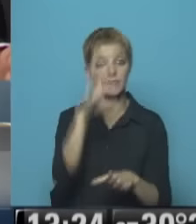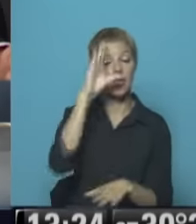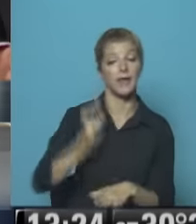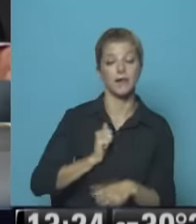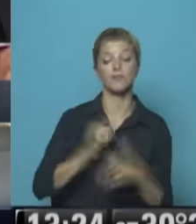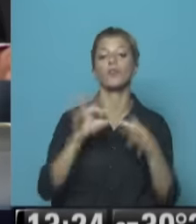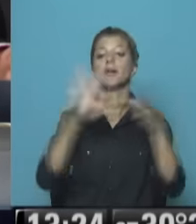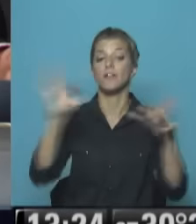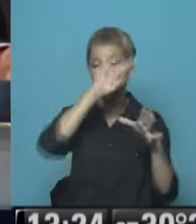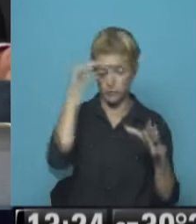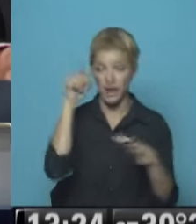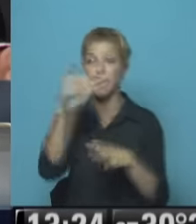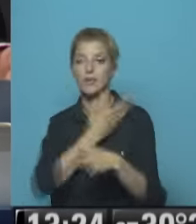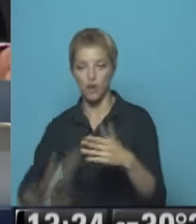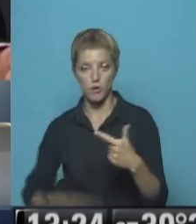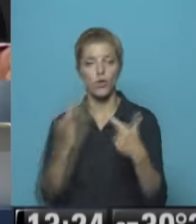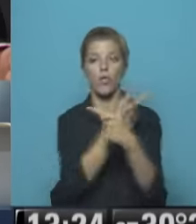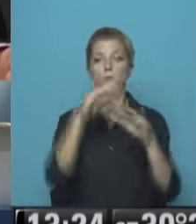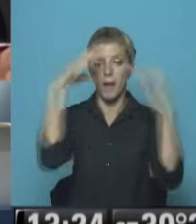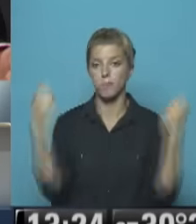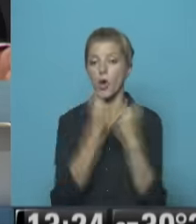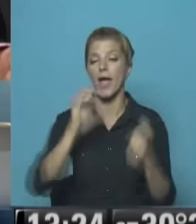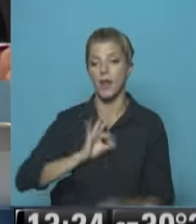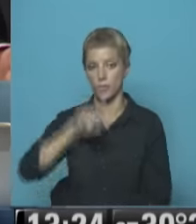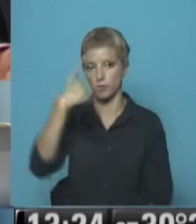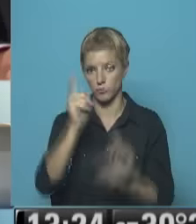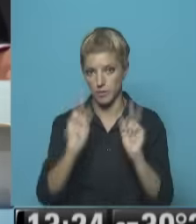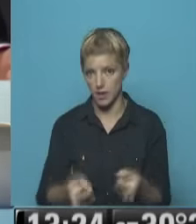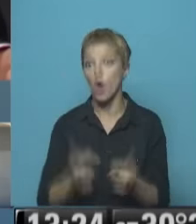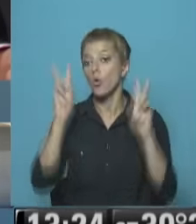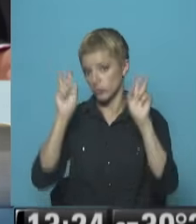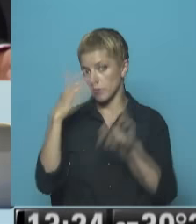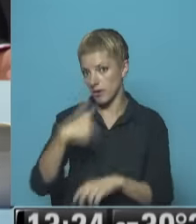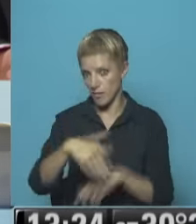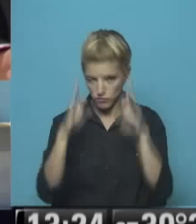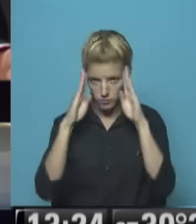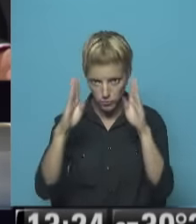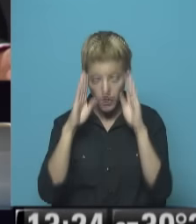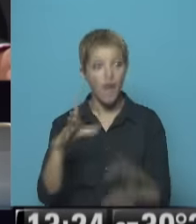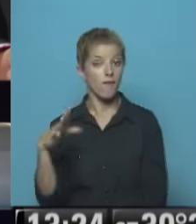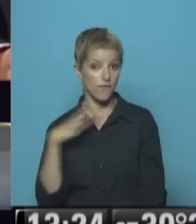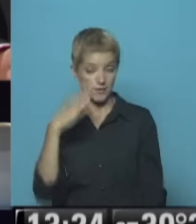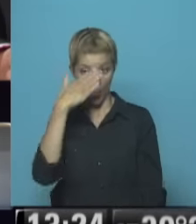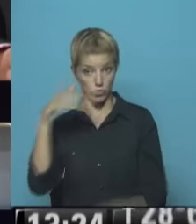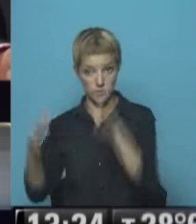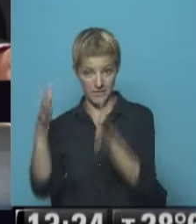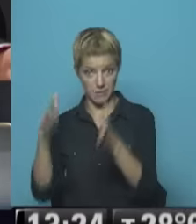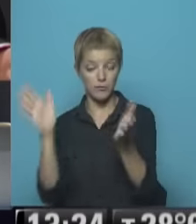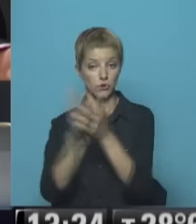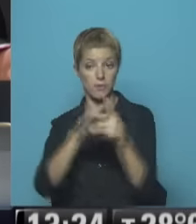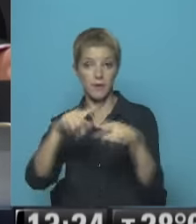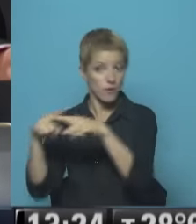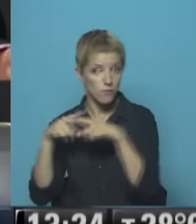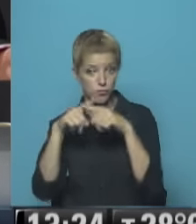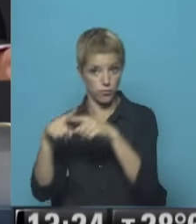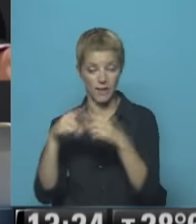Nacional y el gobierno para un acuerdo de paz también con ellos el año próximo, tema que seguramente vamos a seguir de cerca. Falta entonces la última etapa, que es la del conflicto, el